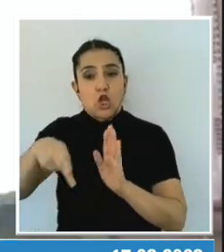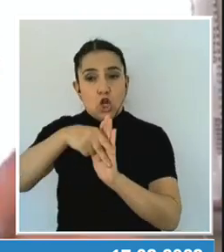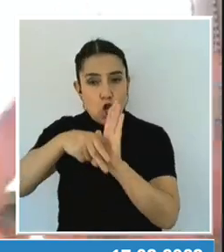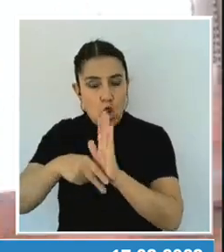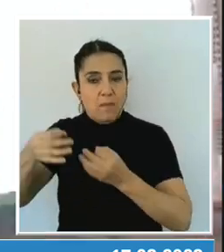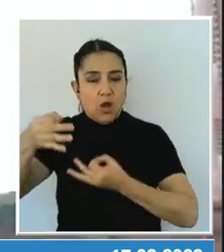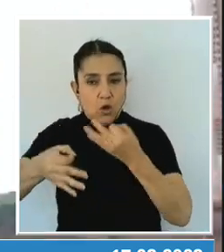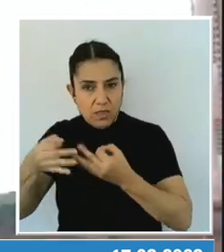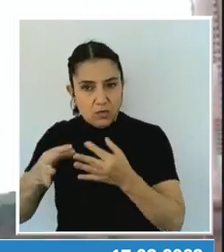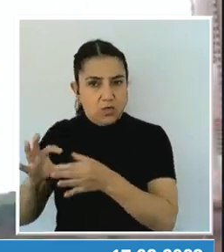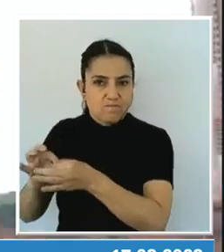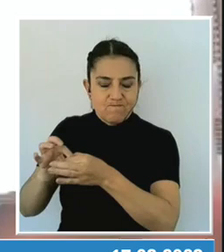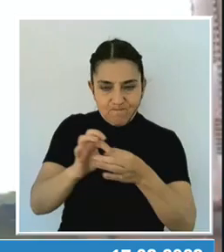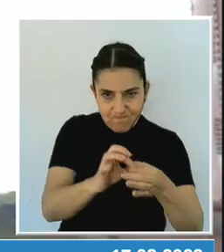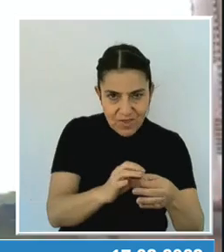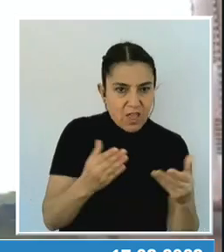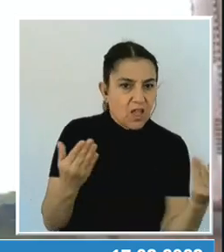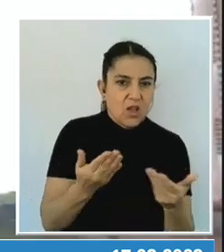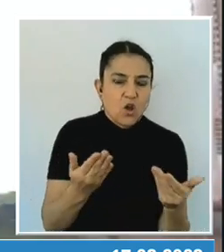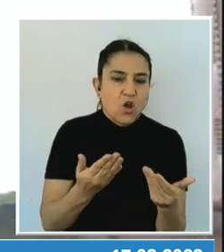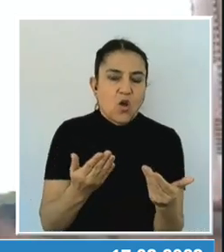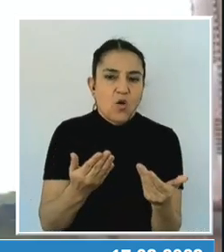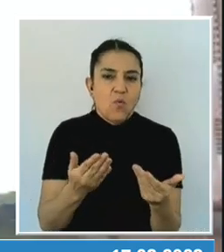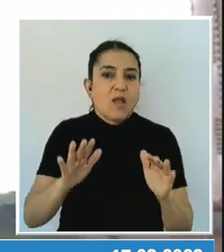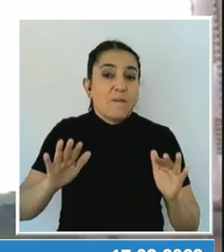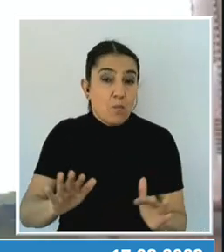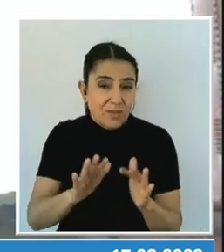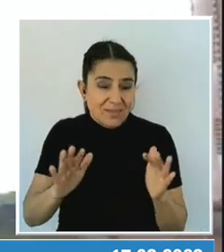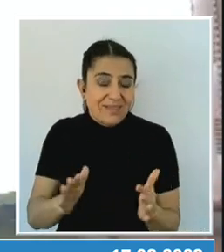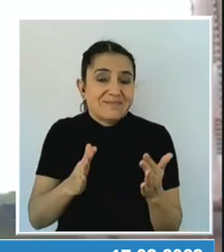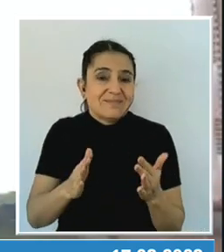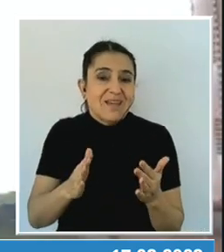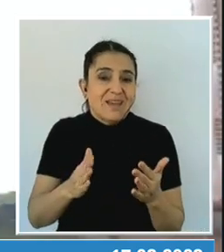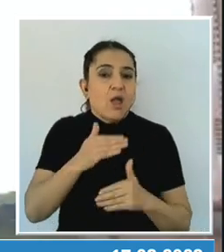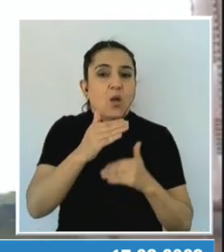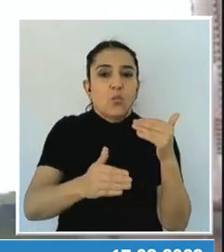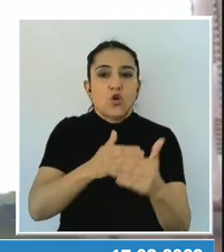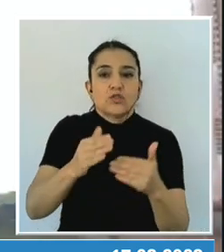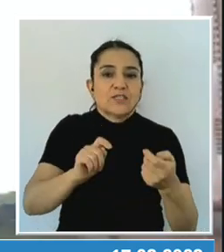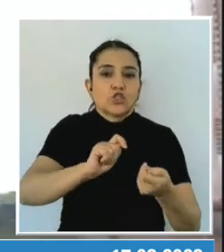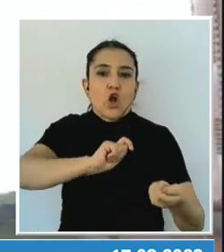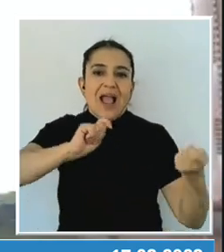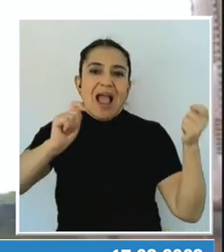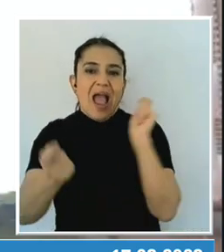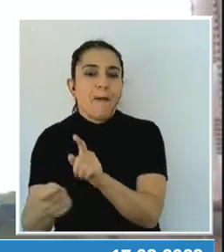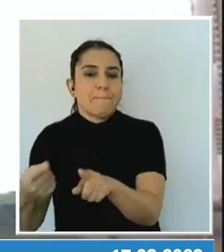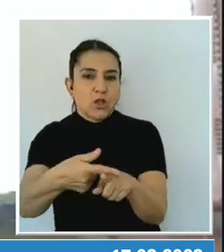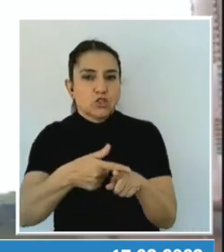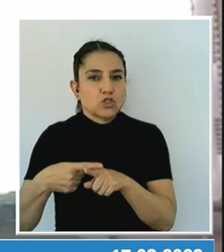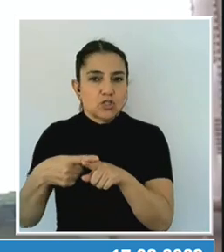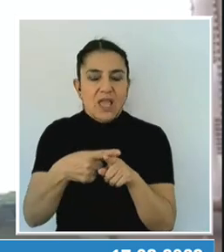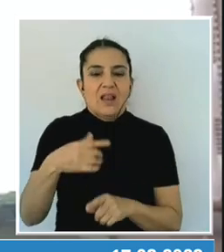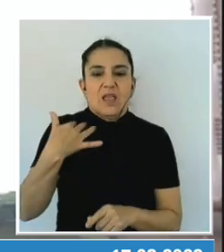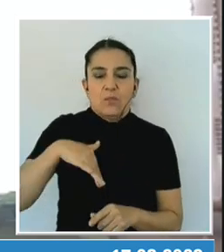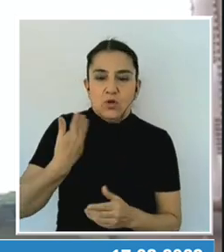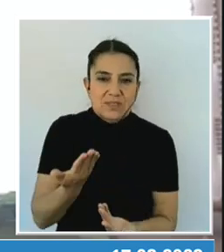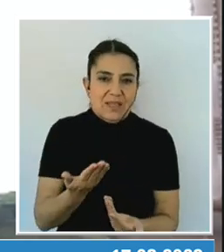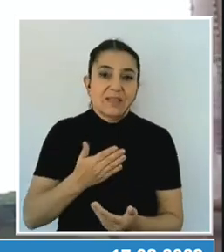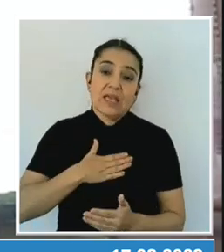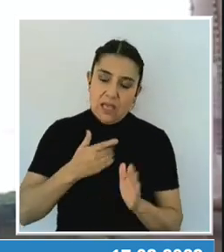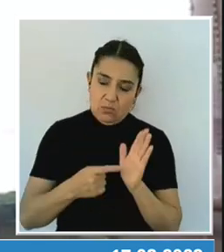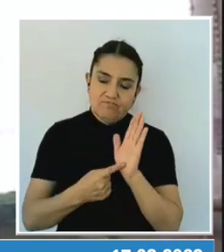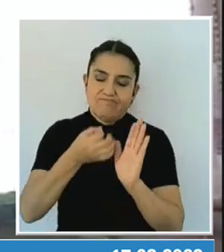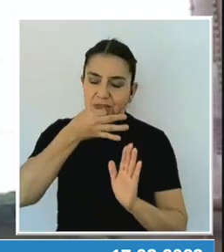efectos y potenciar entonces el proceso de impulso a cambios sociales que son relevantes. Eso también quiero destacarlo.